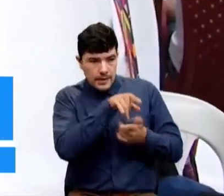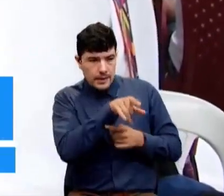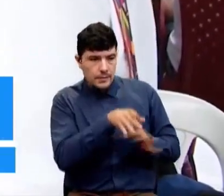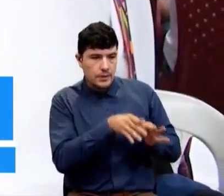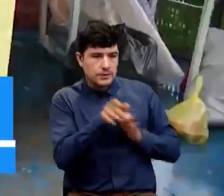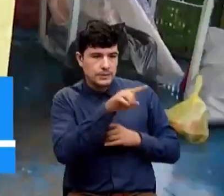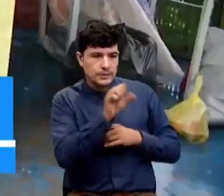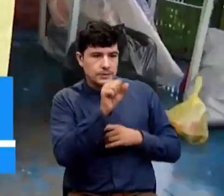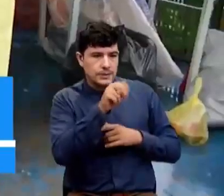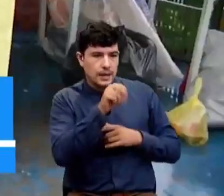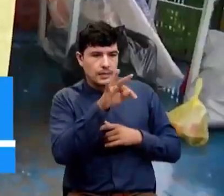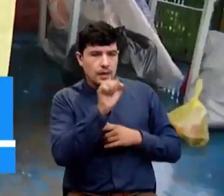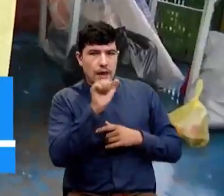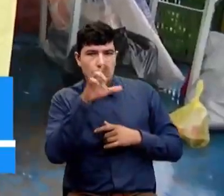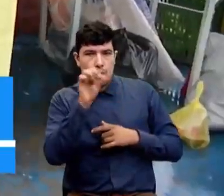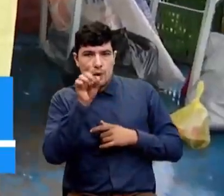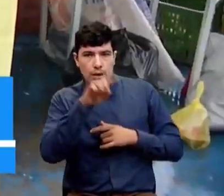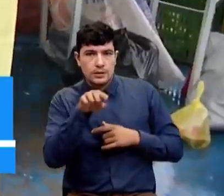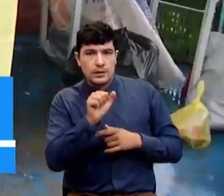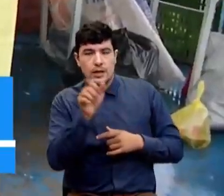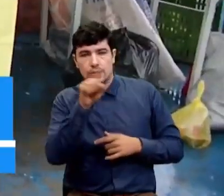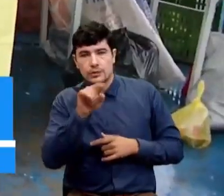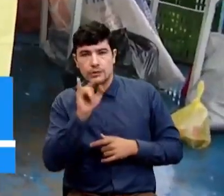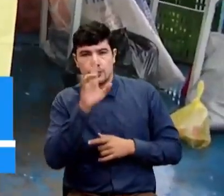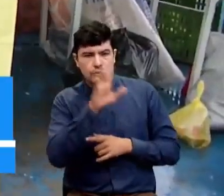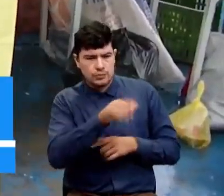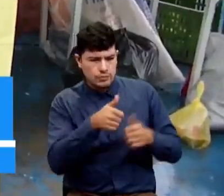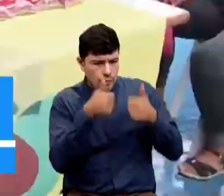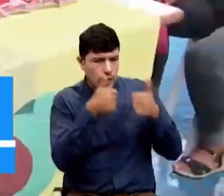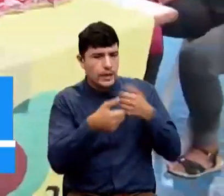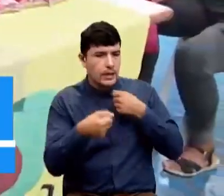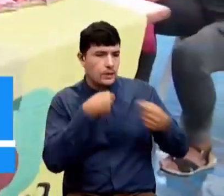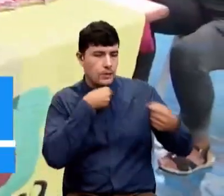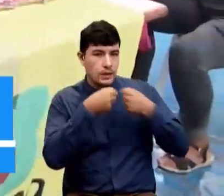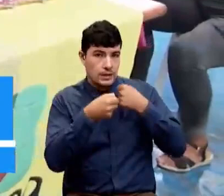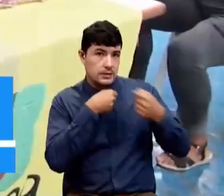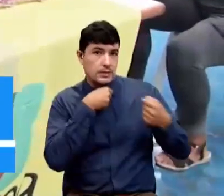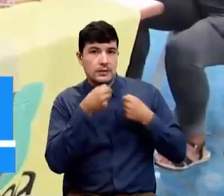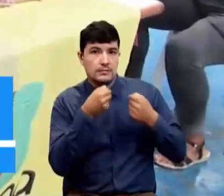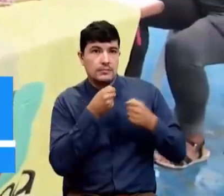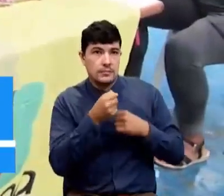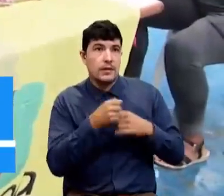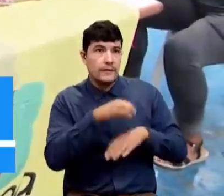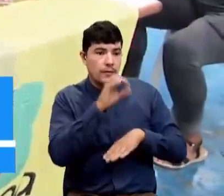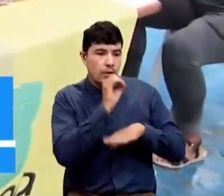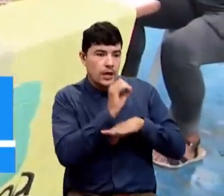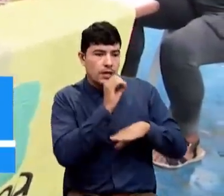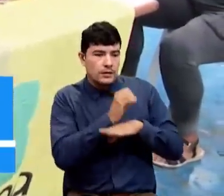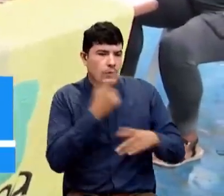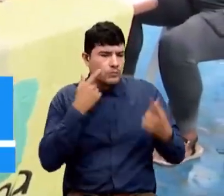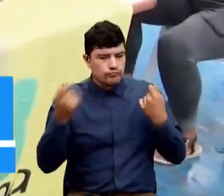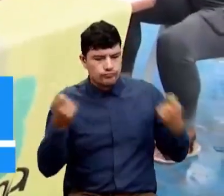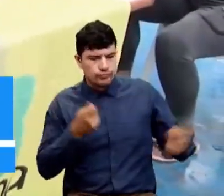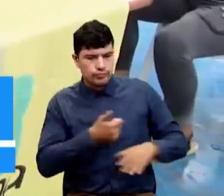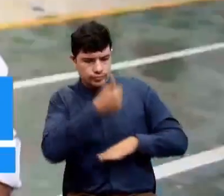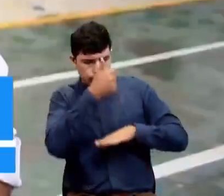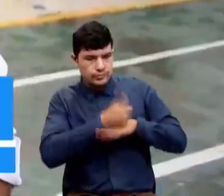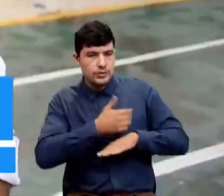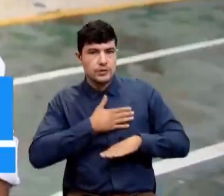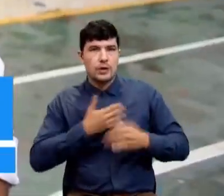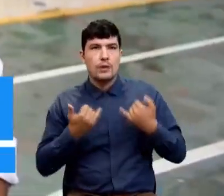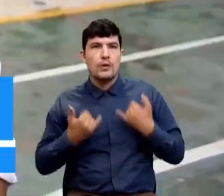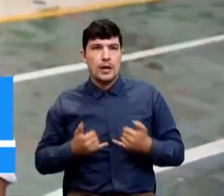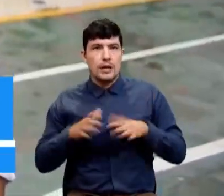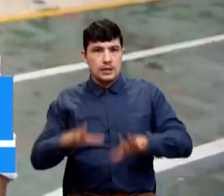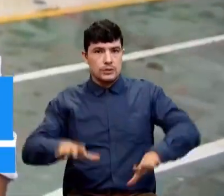Sur con las buenas noticias que tiene la agencia que ahora dirige para fortalecer el agro de la región la asmo con toda